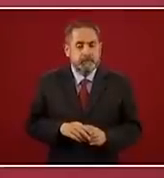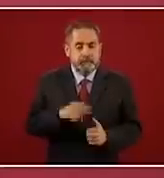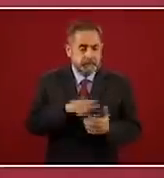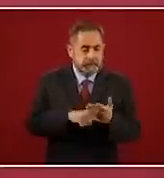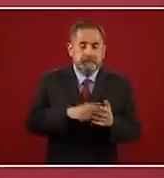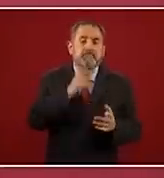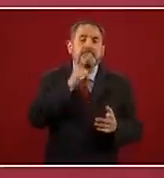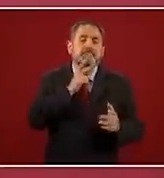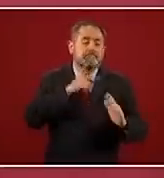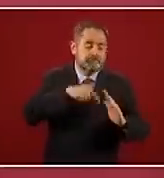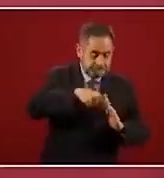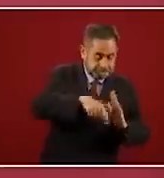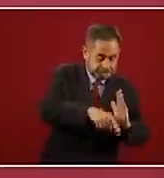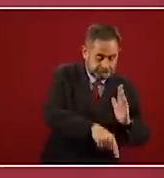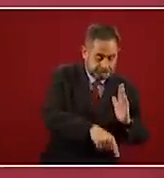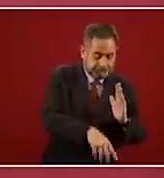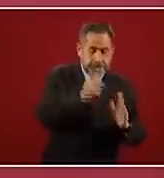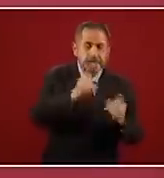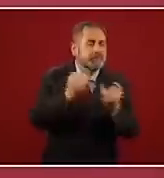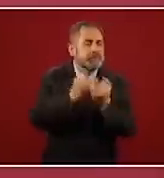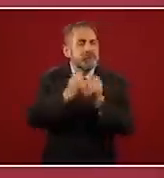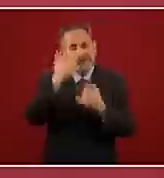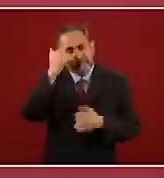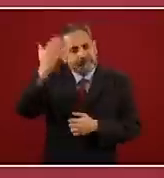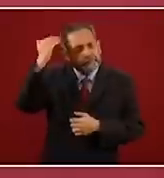extraer el petróleo como se hizo en un tiempo